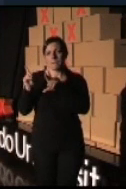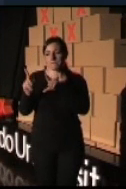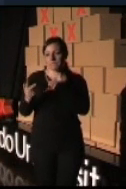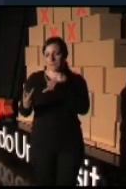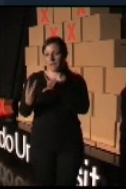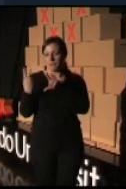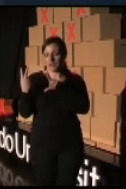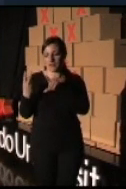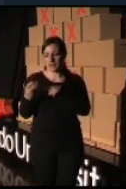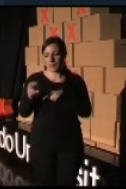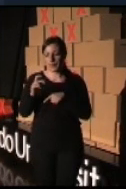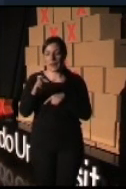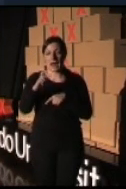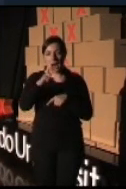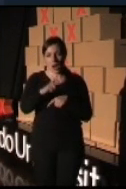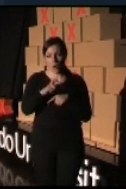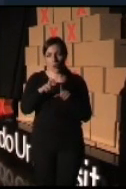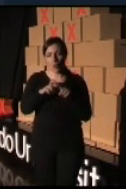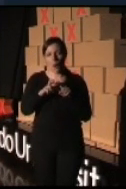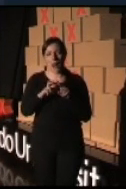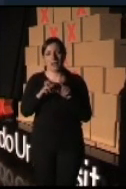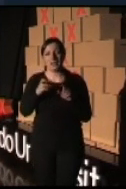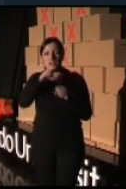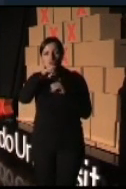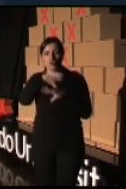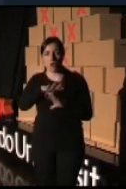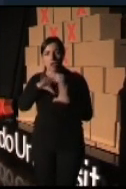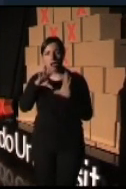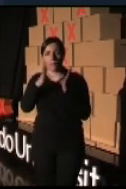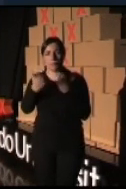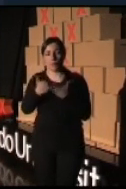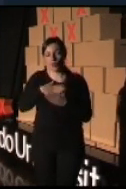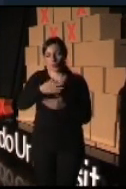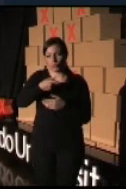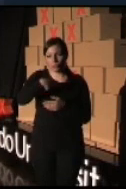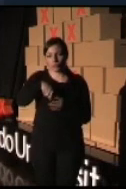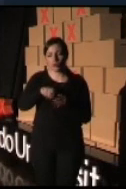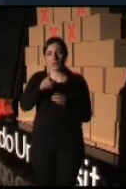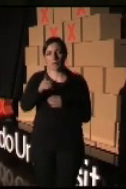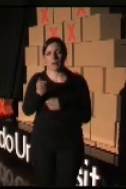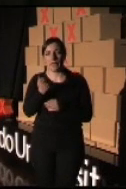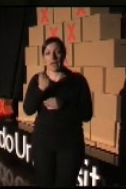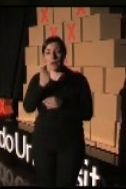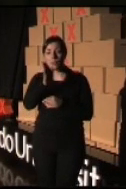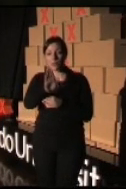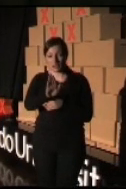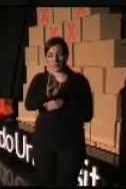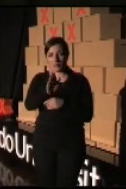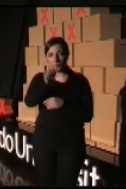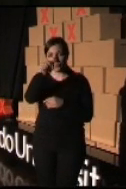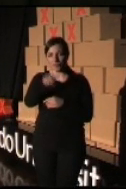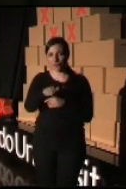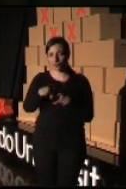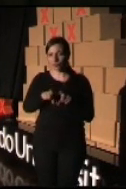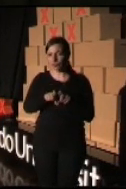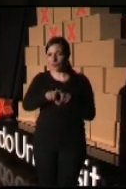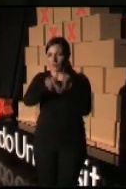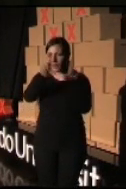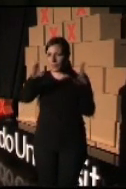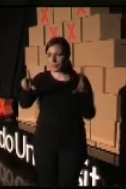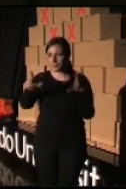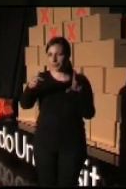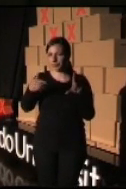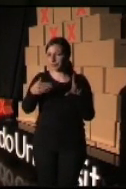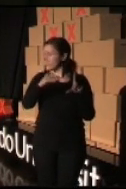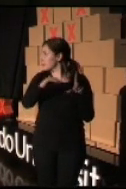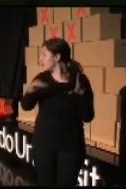universo, sino la historia de nuestro planeta. Y representa, tenemos aquí debajo, en formato